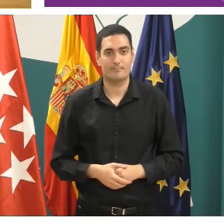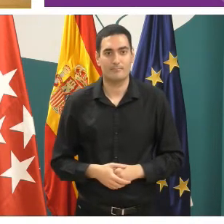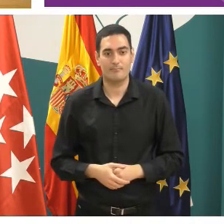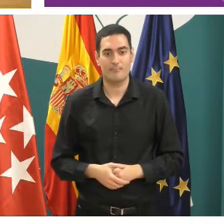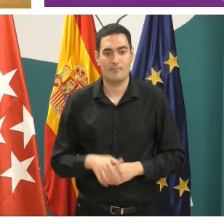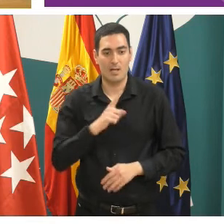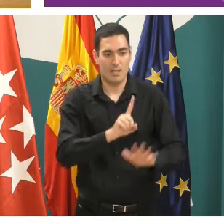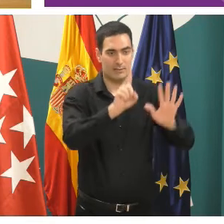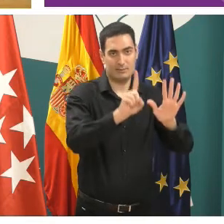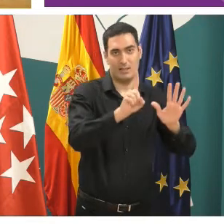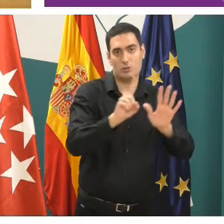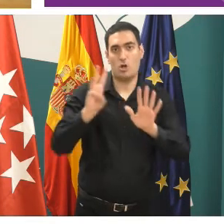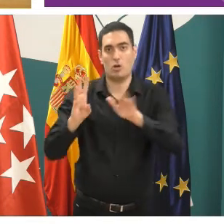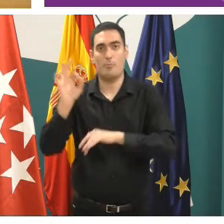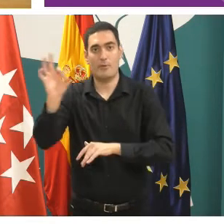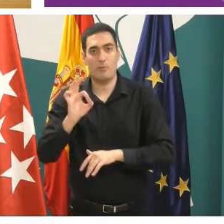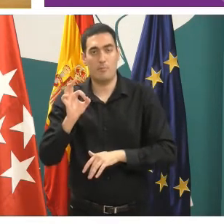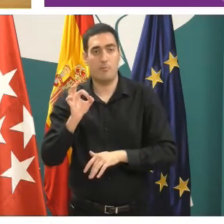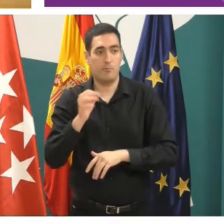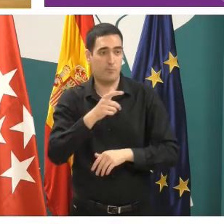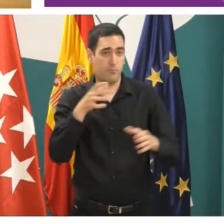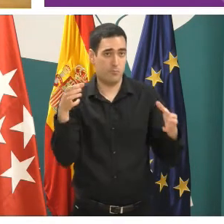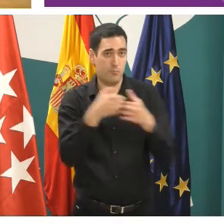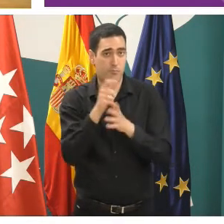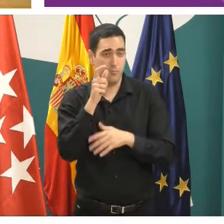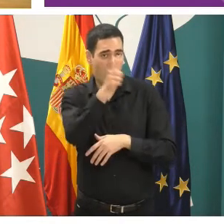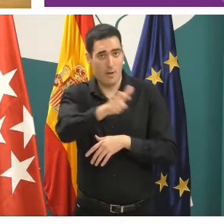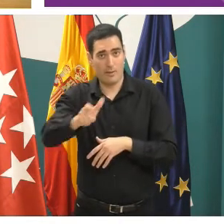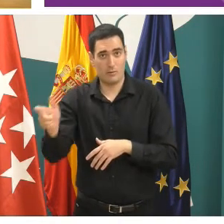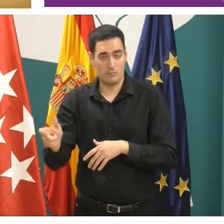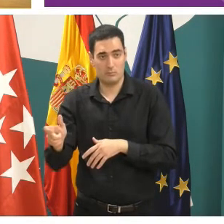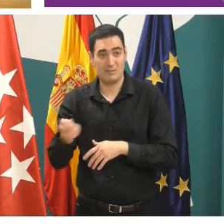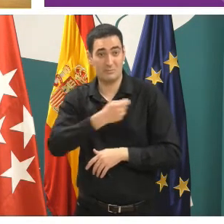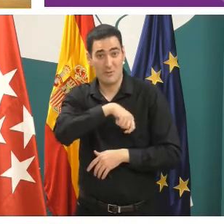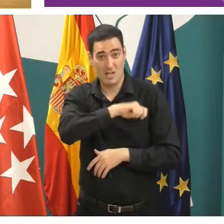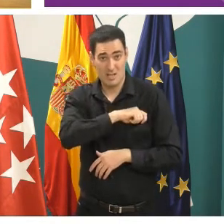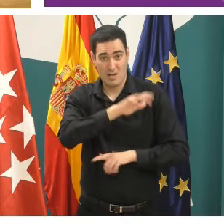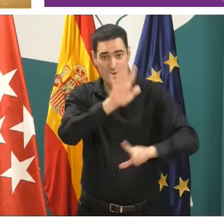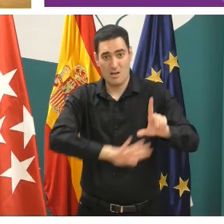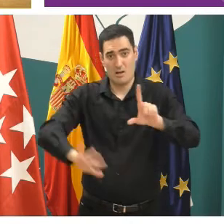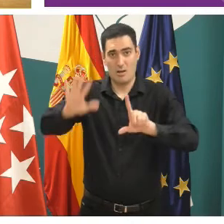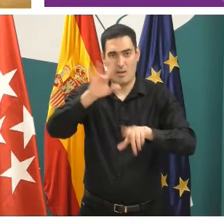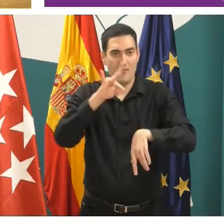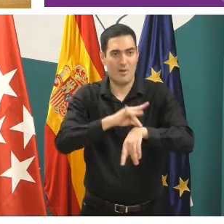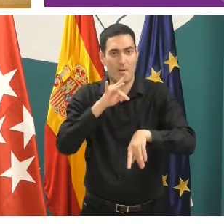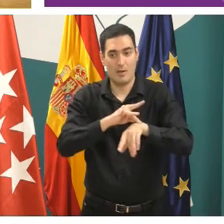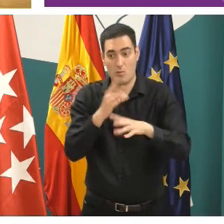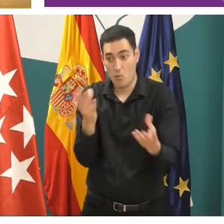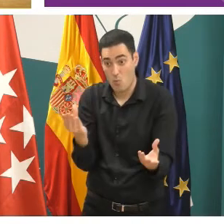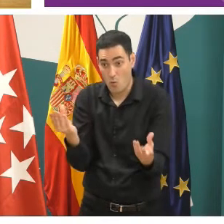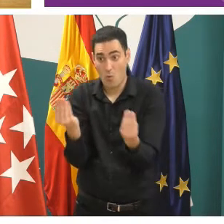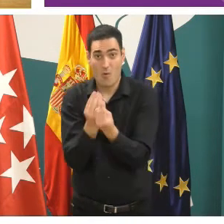Entre el 6 y el 8% de la población, 3 millones de personas en España conviven con una enfermedad poco